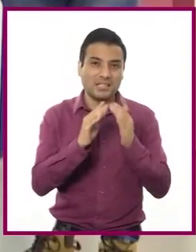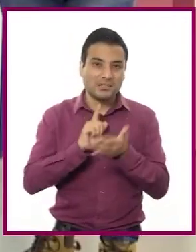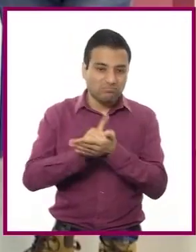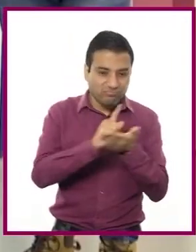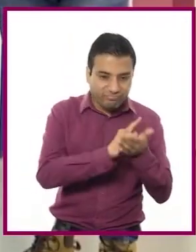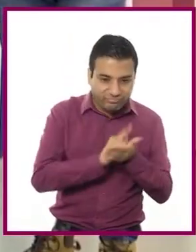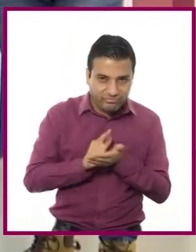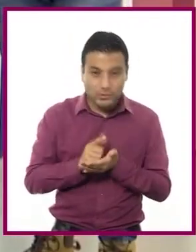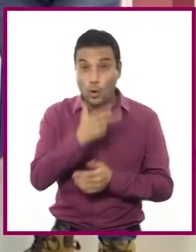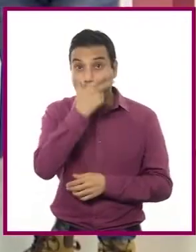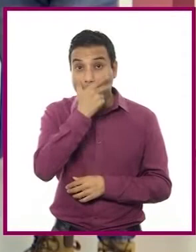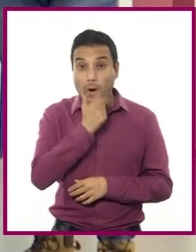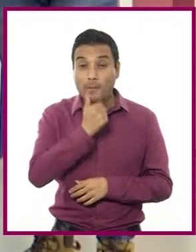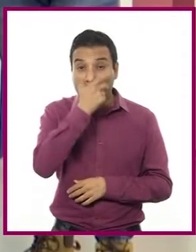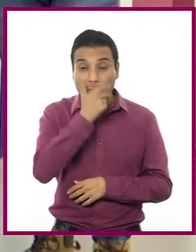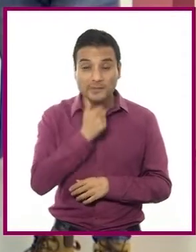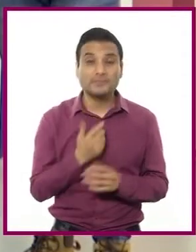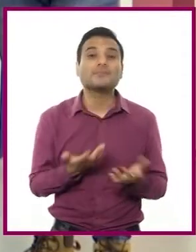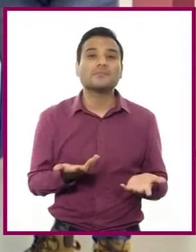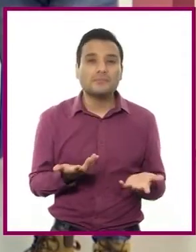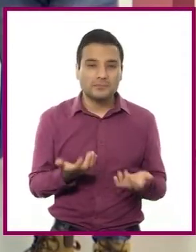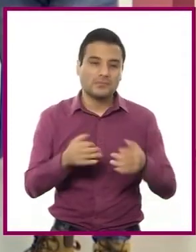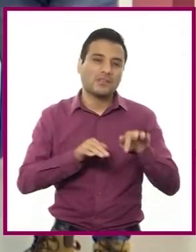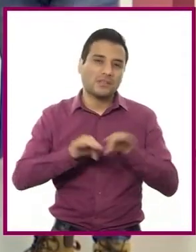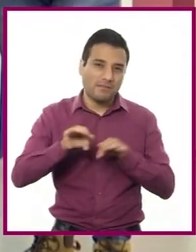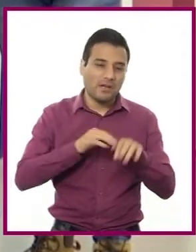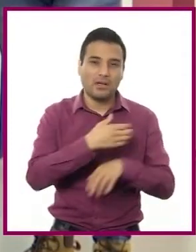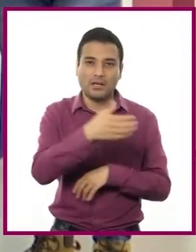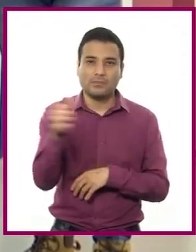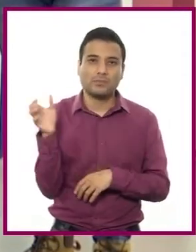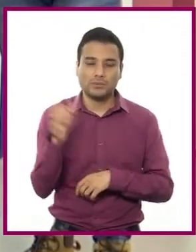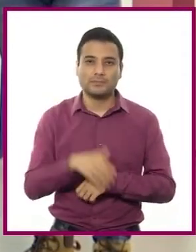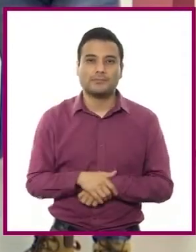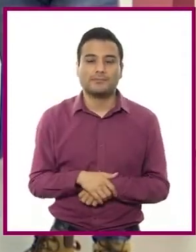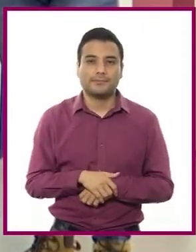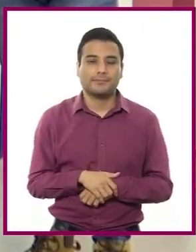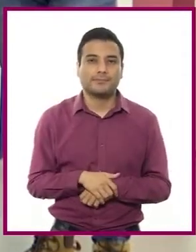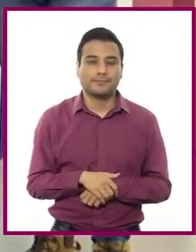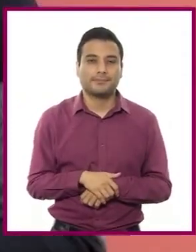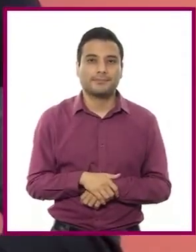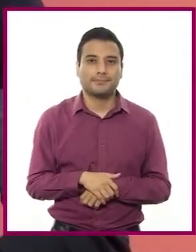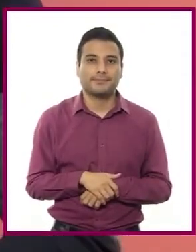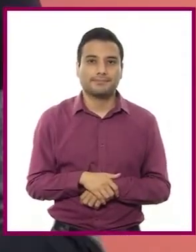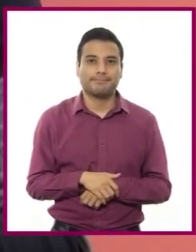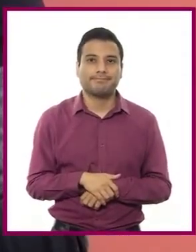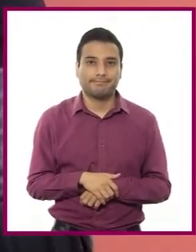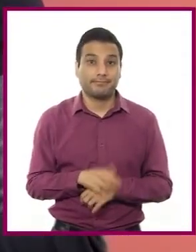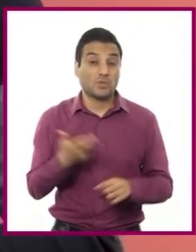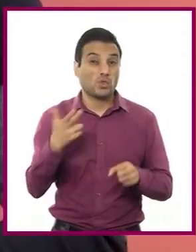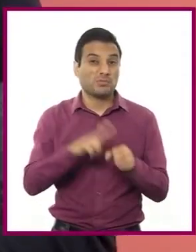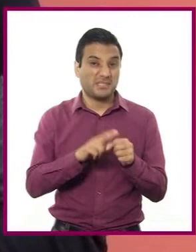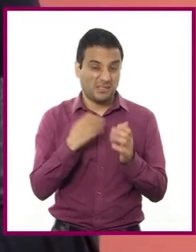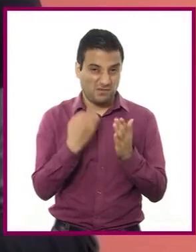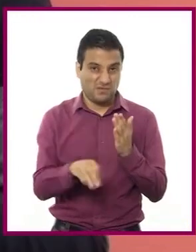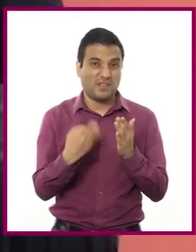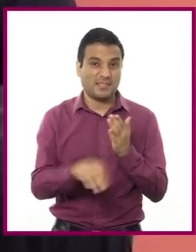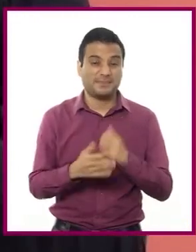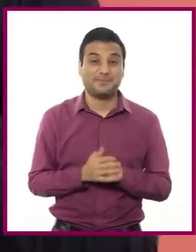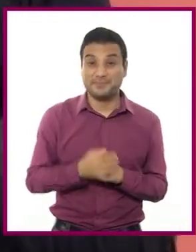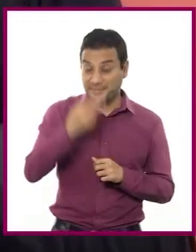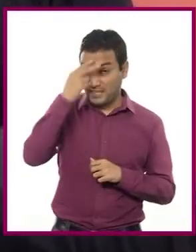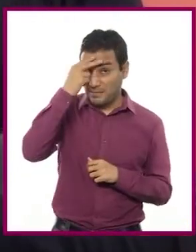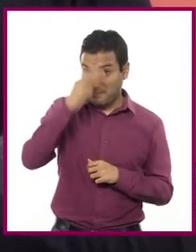hombres dedicados a trabajar en tareas del campo. El acceso a la salud. En México, el